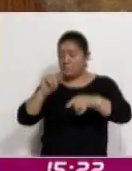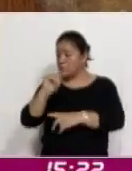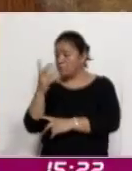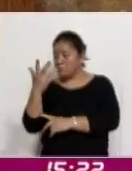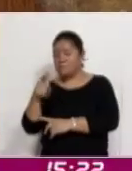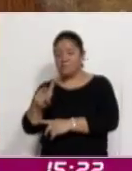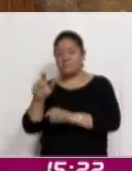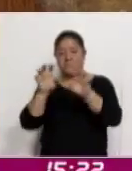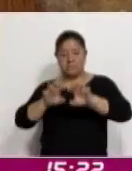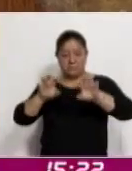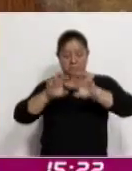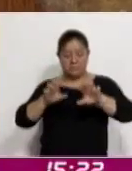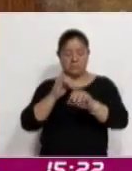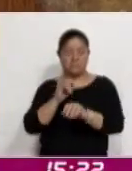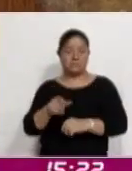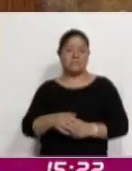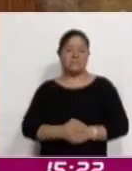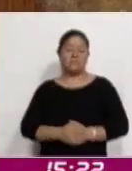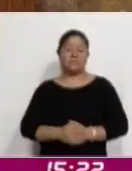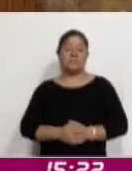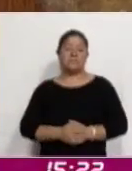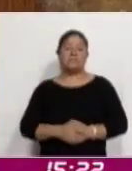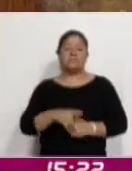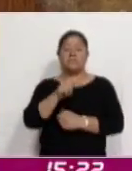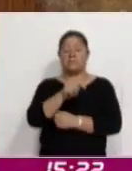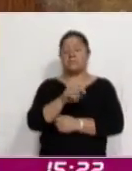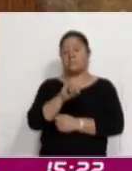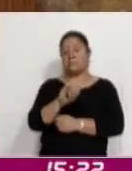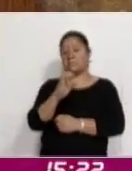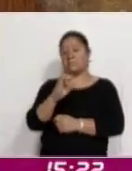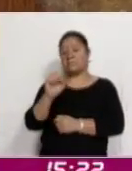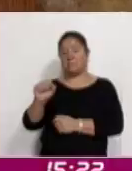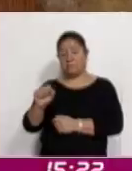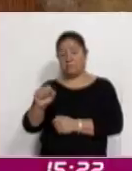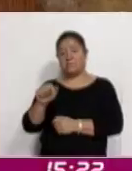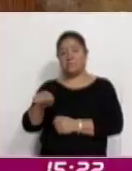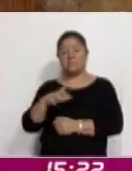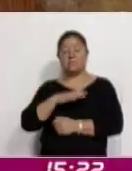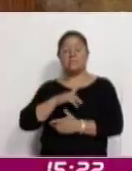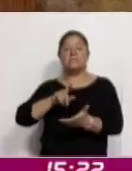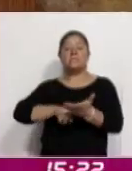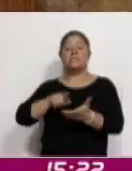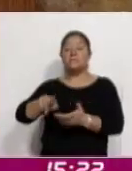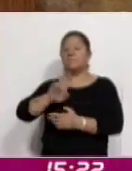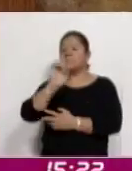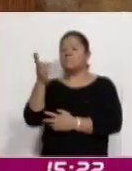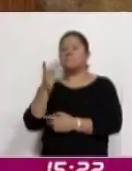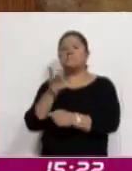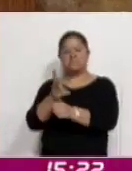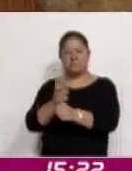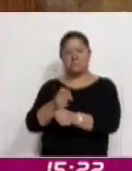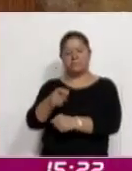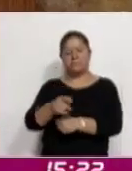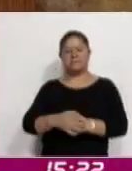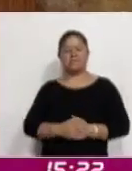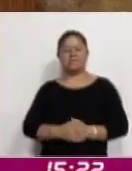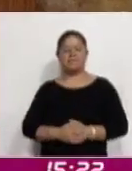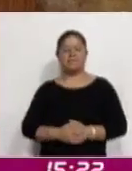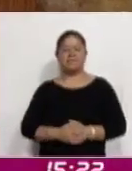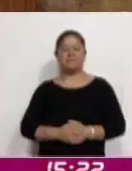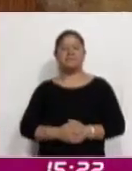Tecnologías de la Información que tienen aquí los compañeros en la universidad. Los invitamos, empiezan